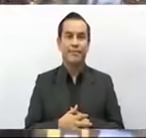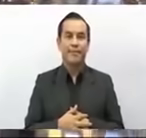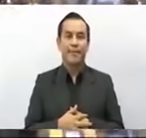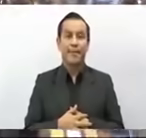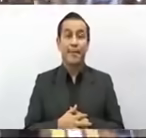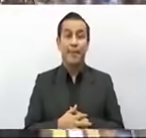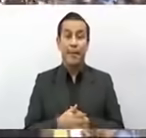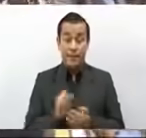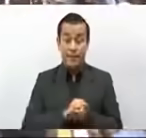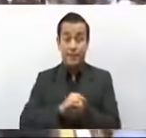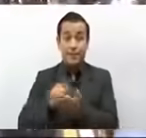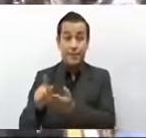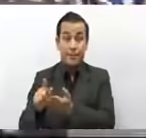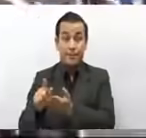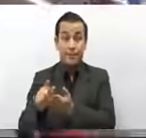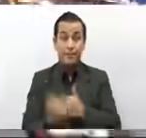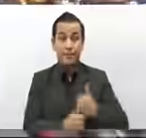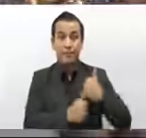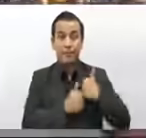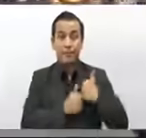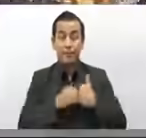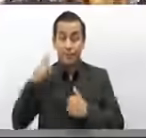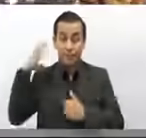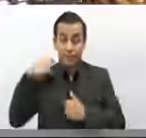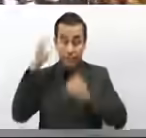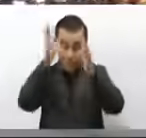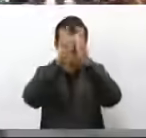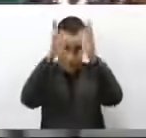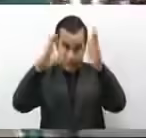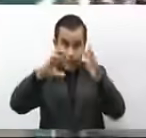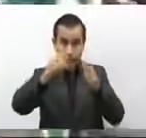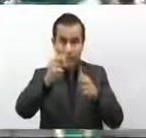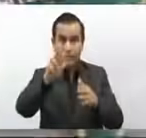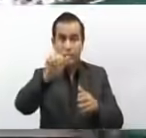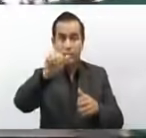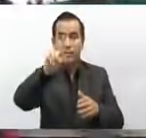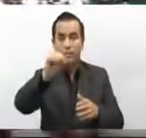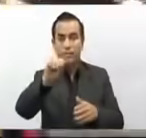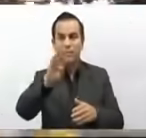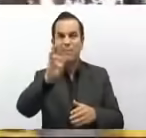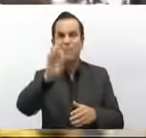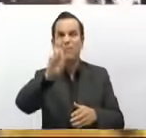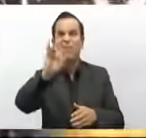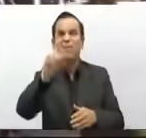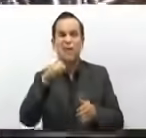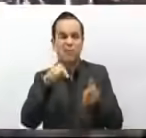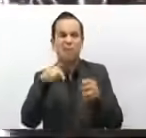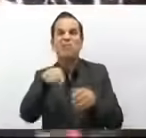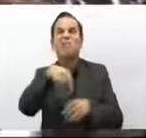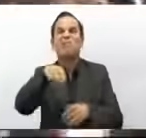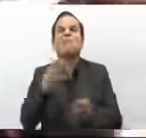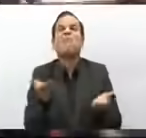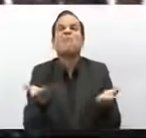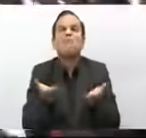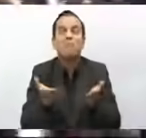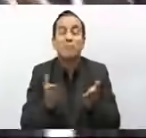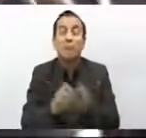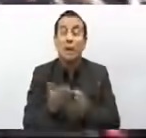La Escuela Militar Capitán General Gerardo Barrios es el centro de educación y formación castrense que